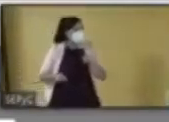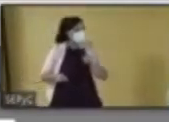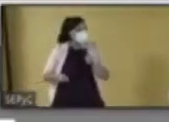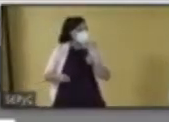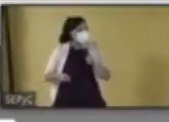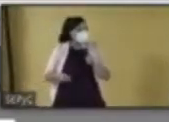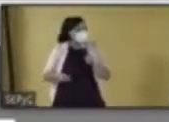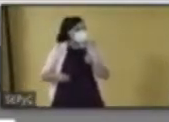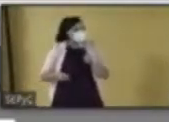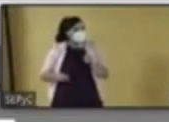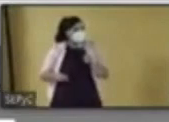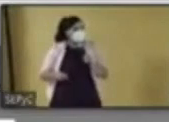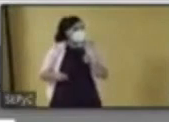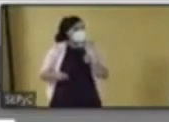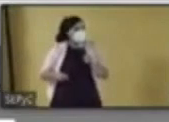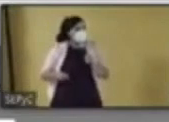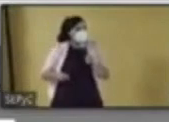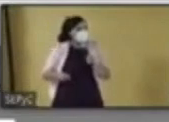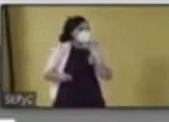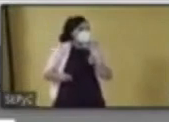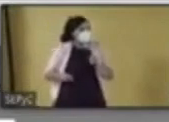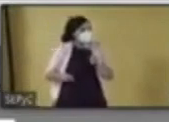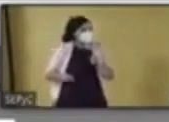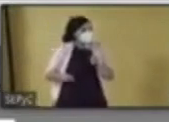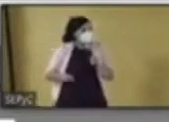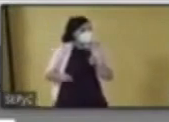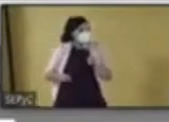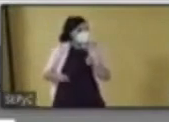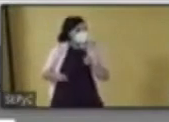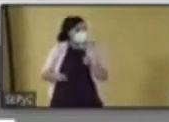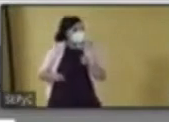mediante la cual la adquirí, fecha de adquisición del inmueble